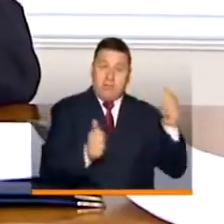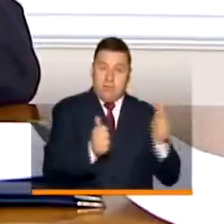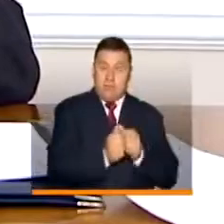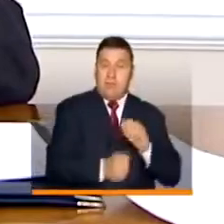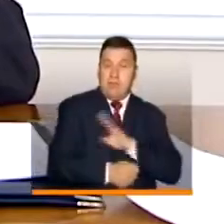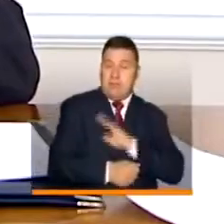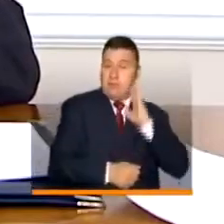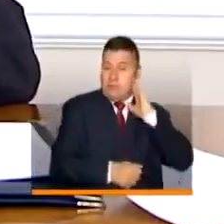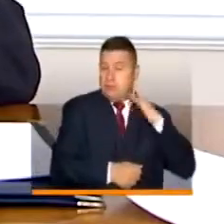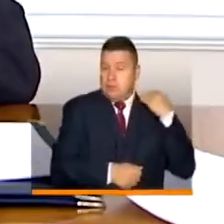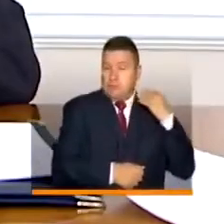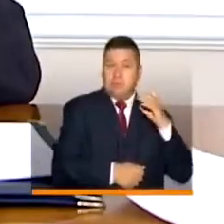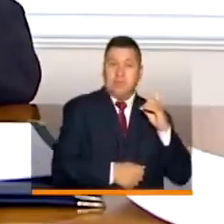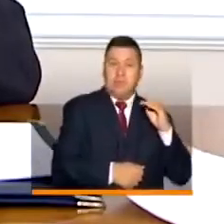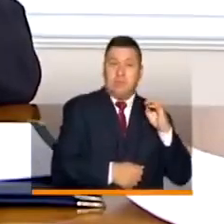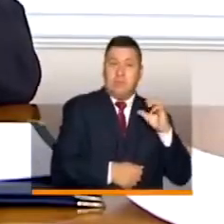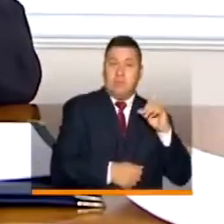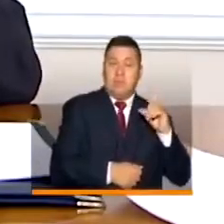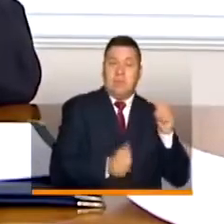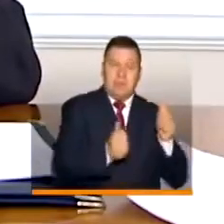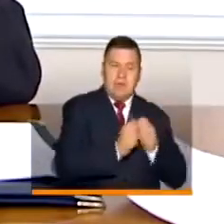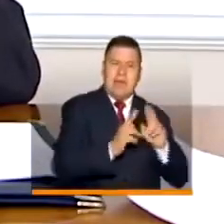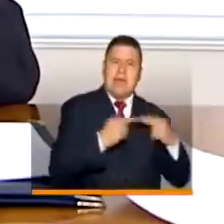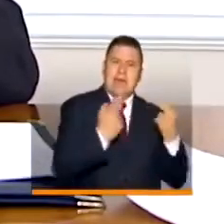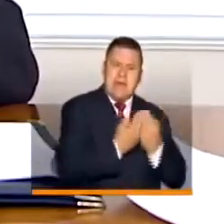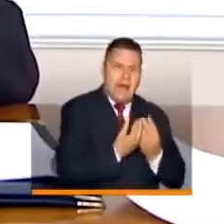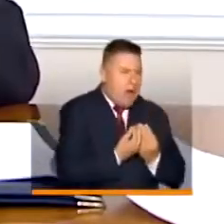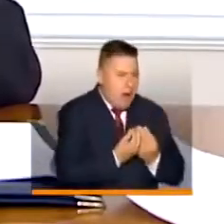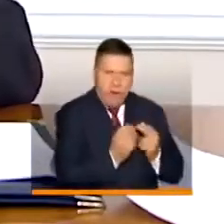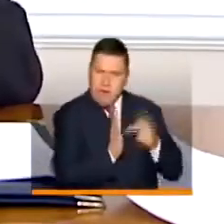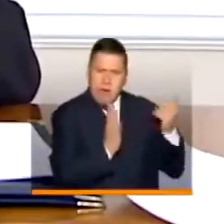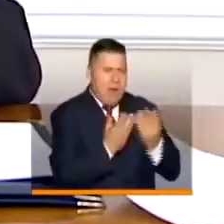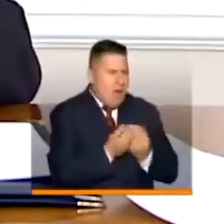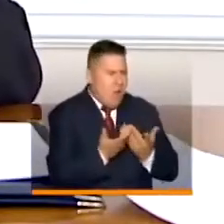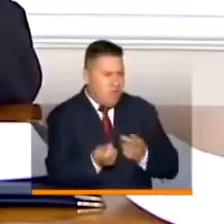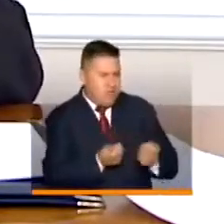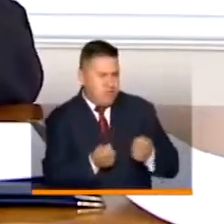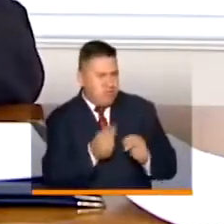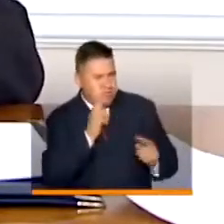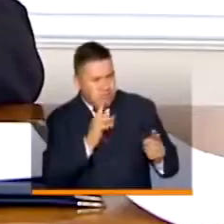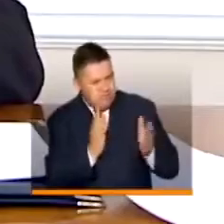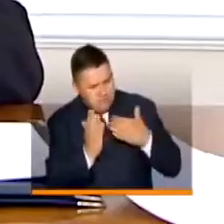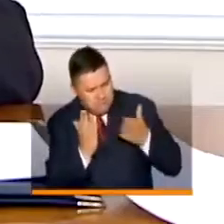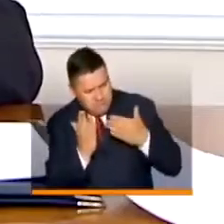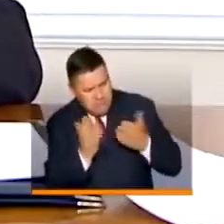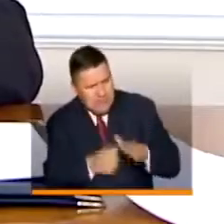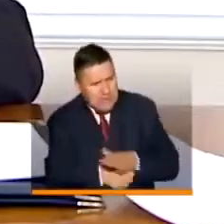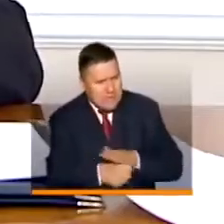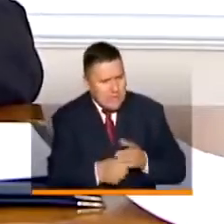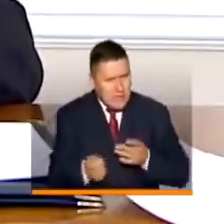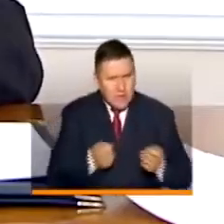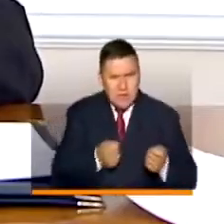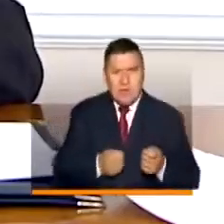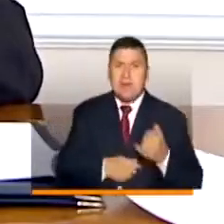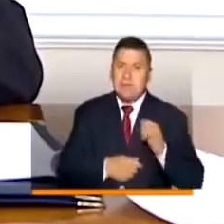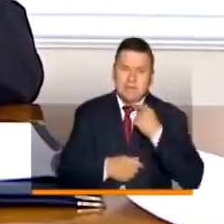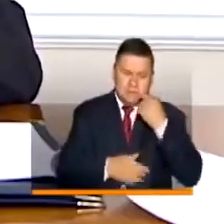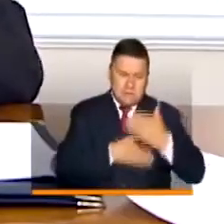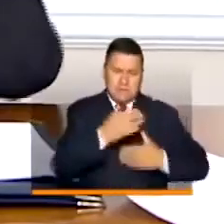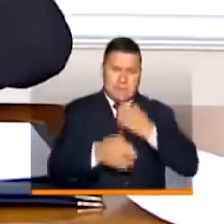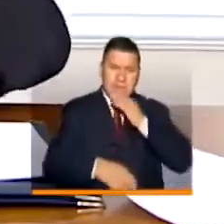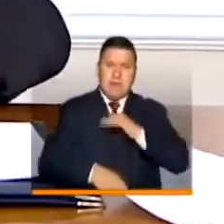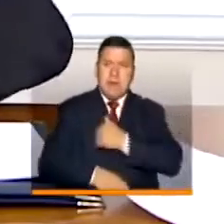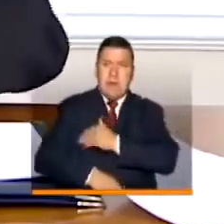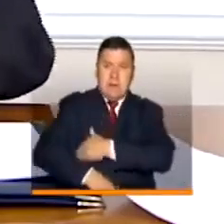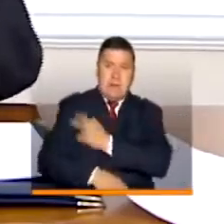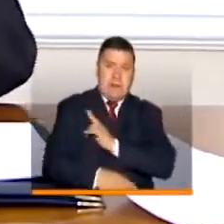con el señor alcalde Daniel Quintero, en una reunión muy técnica, muy mirando y revisando la situación. Ya habíamos venido con